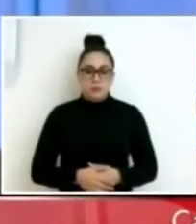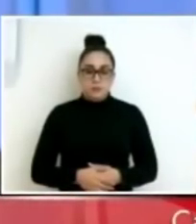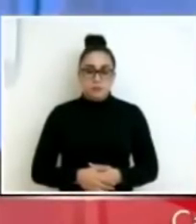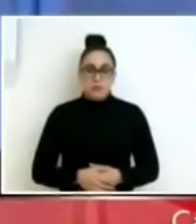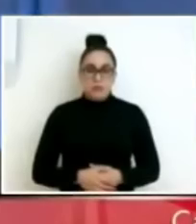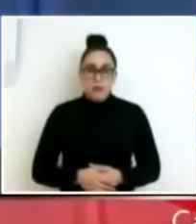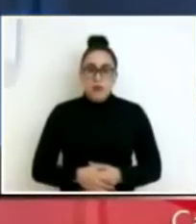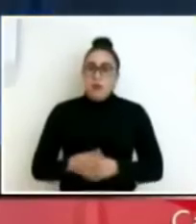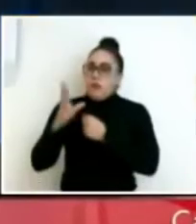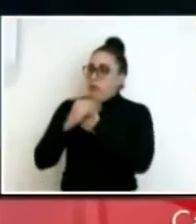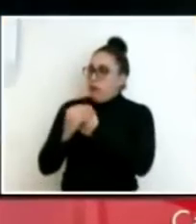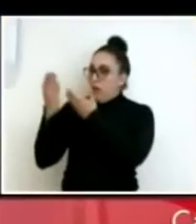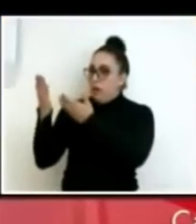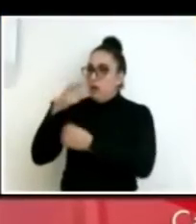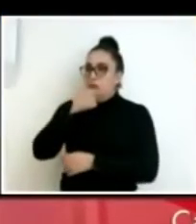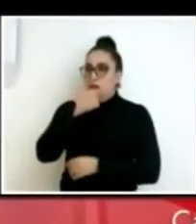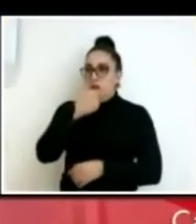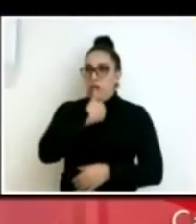Con su venia, señor presidente.